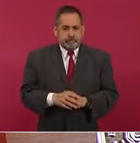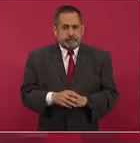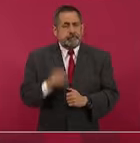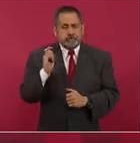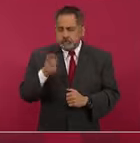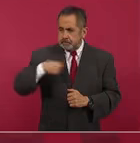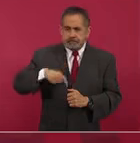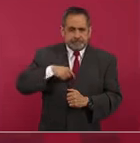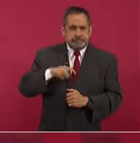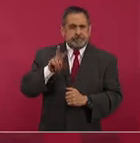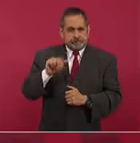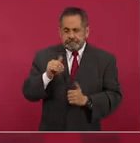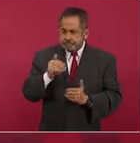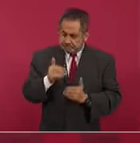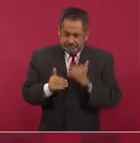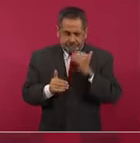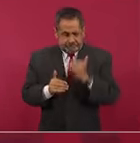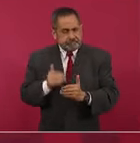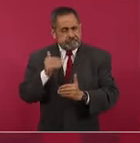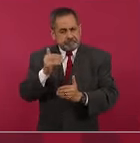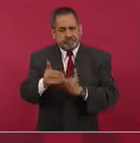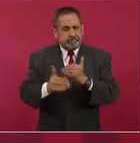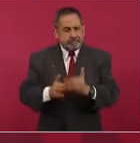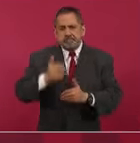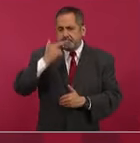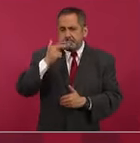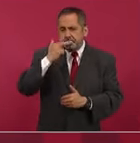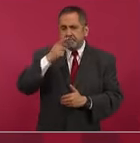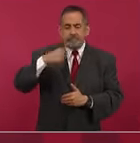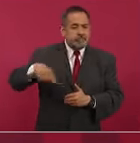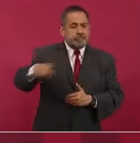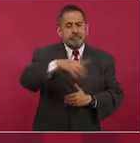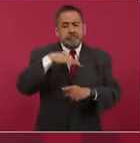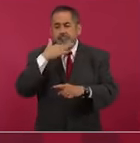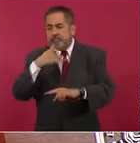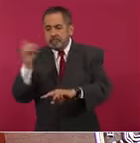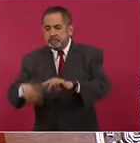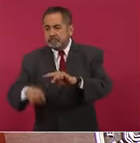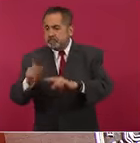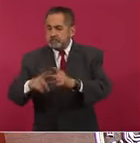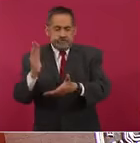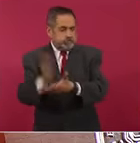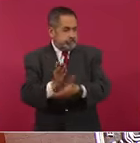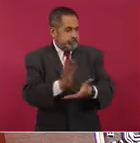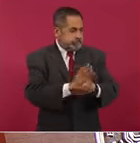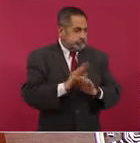estamos avanzando en el combate a la corrupción, en